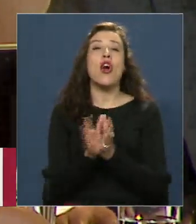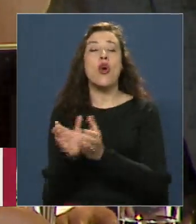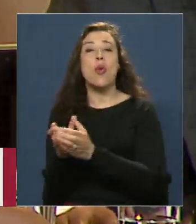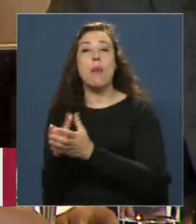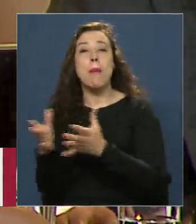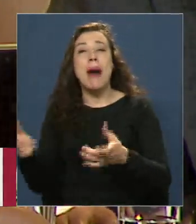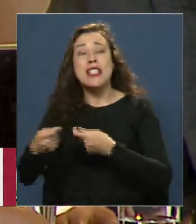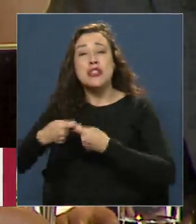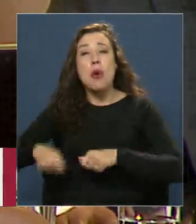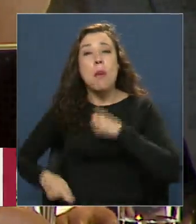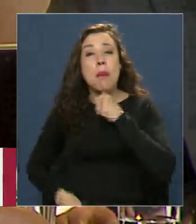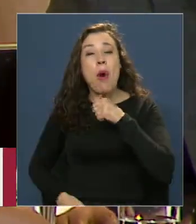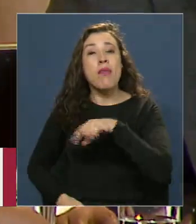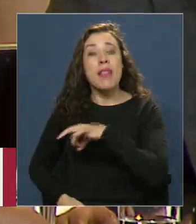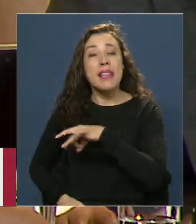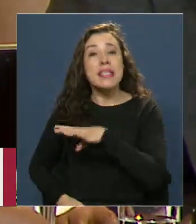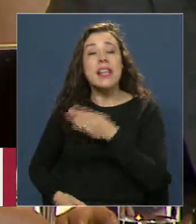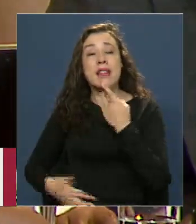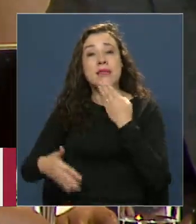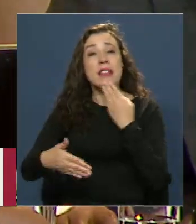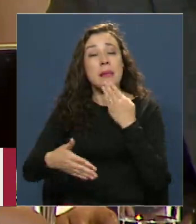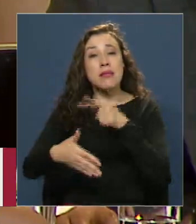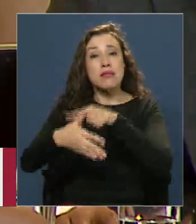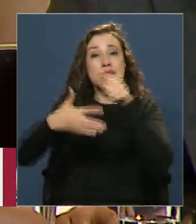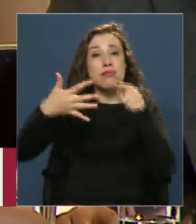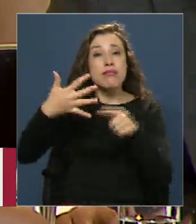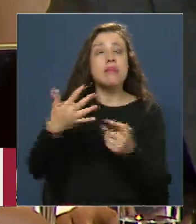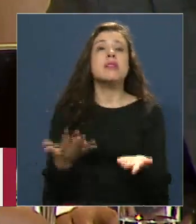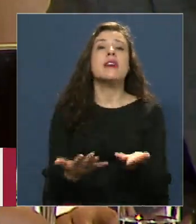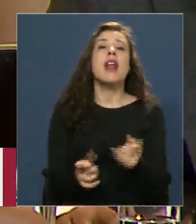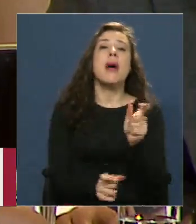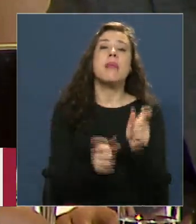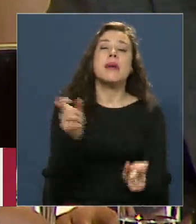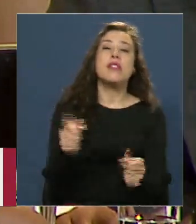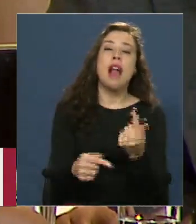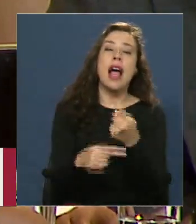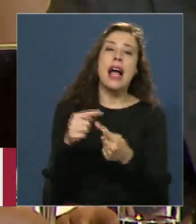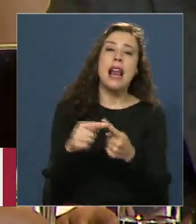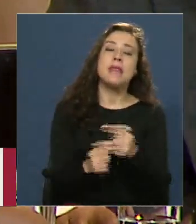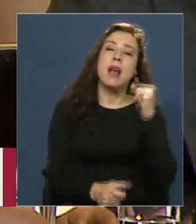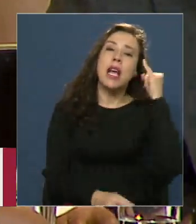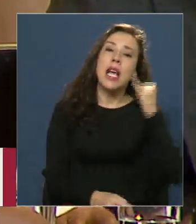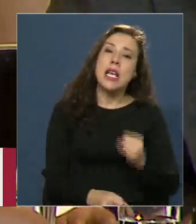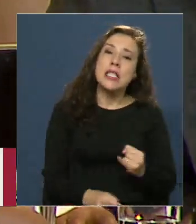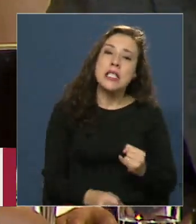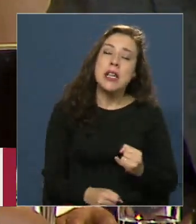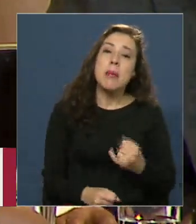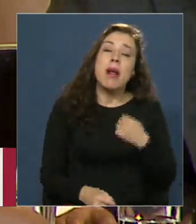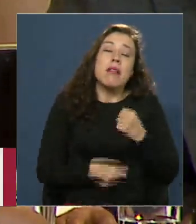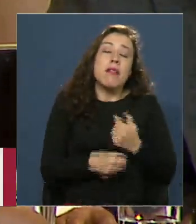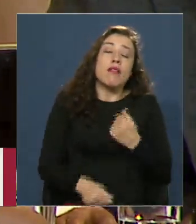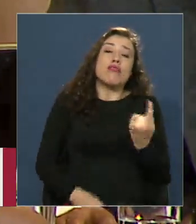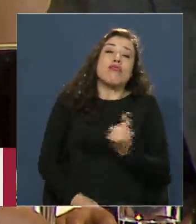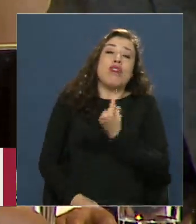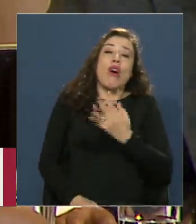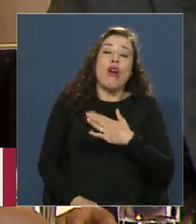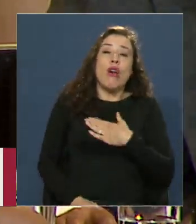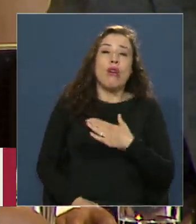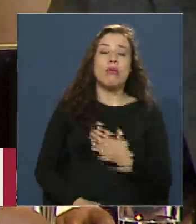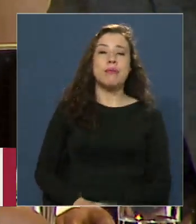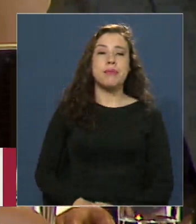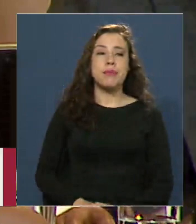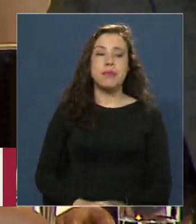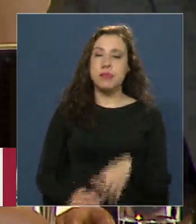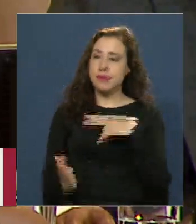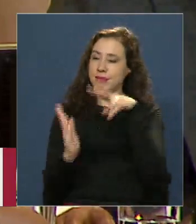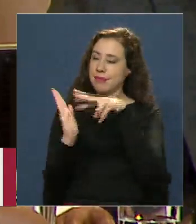más empobrecidos de nuestro Chile, como también a esa clase media que siempre se las arregla por sí sola. Al leer